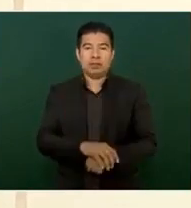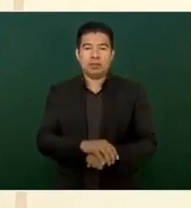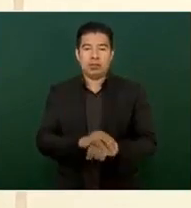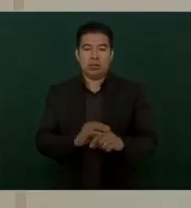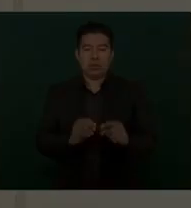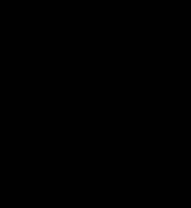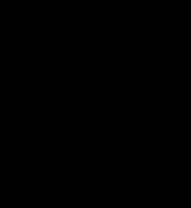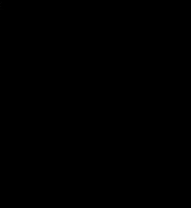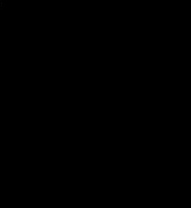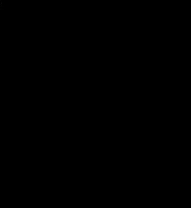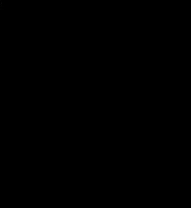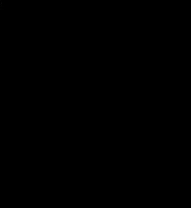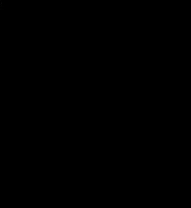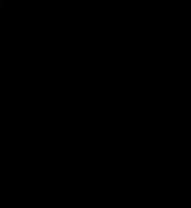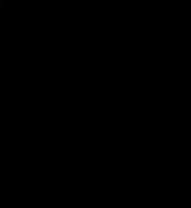un legislador